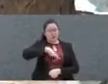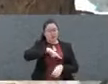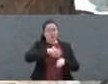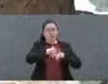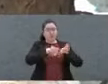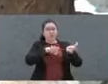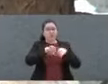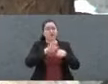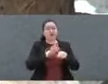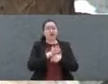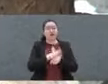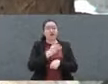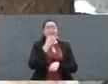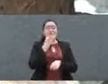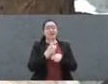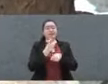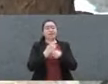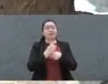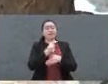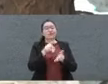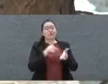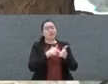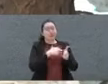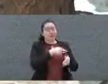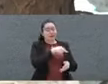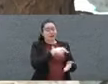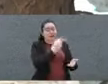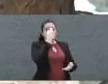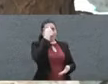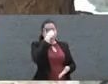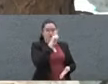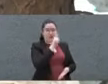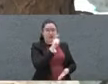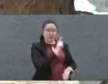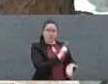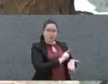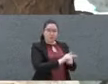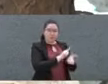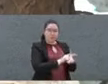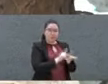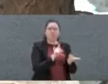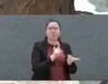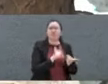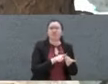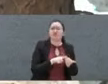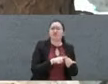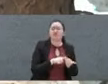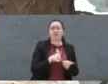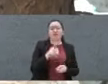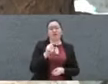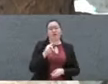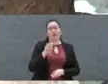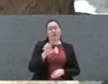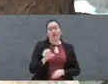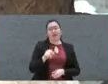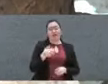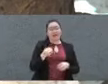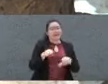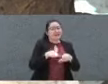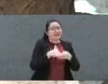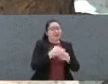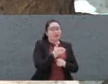una tercera planta potabilizadora y esta planta potabilizadora está más hacia el oriente, para la zona de